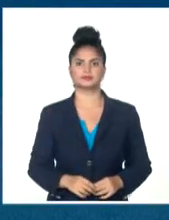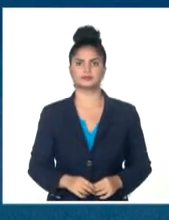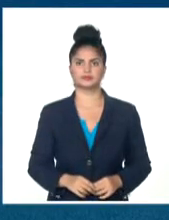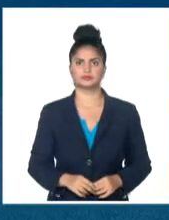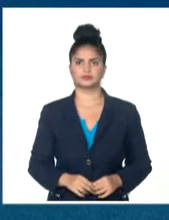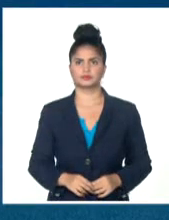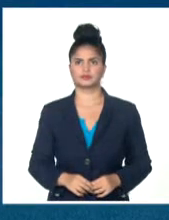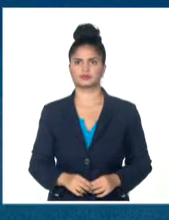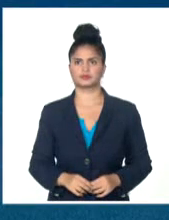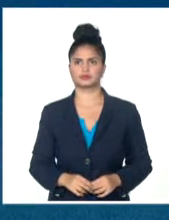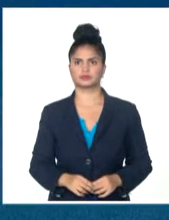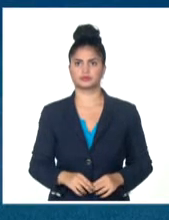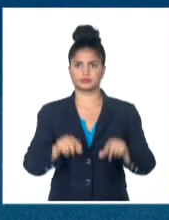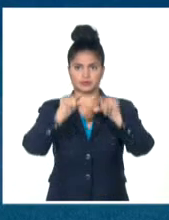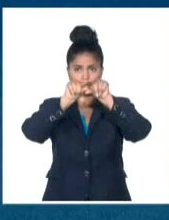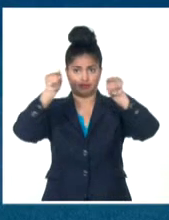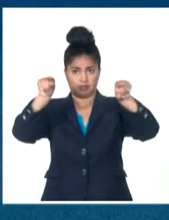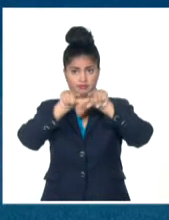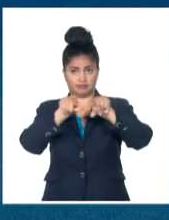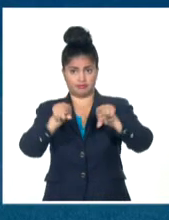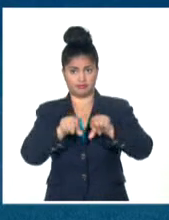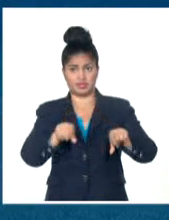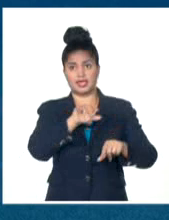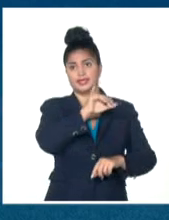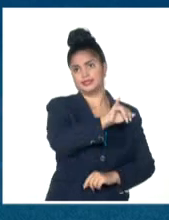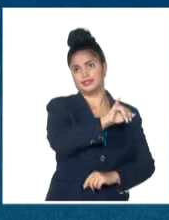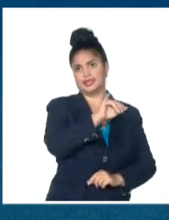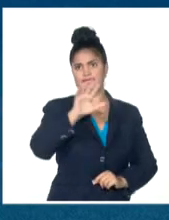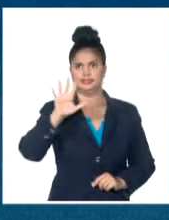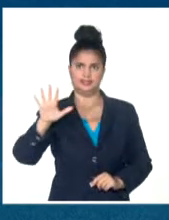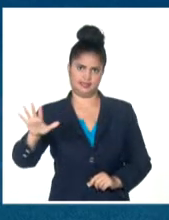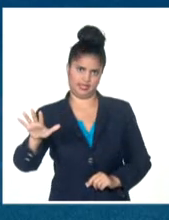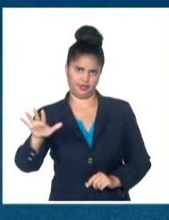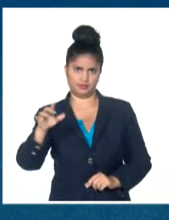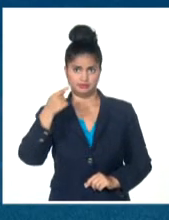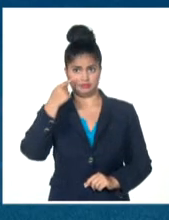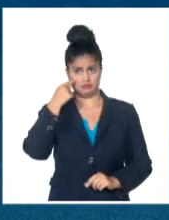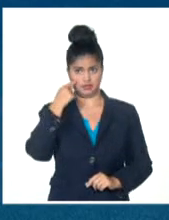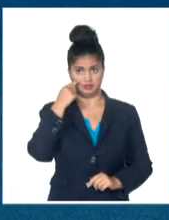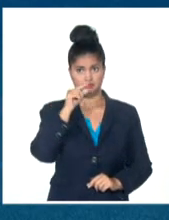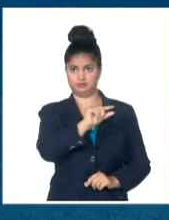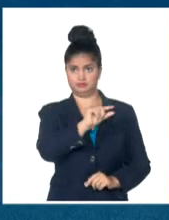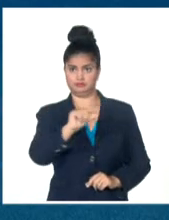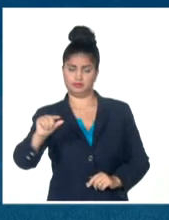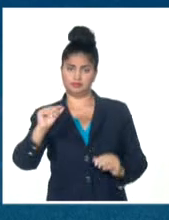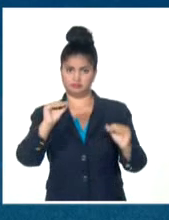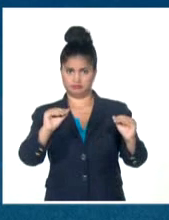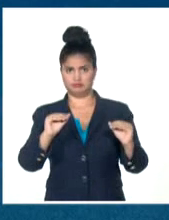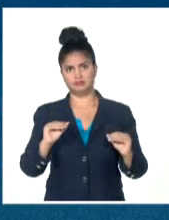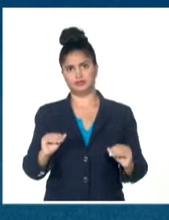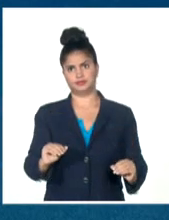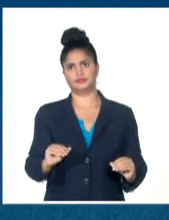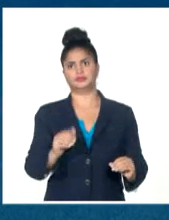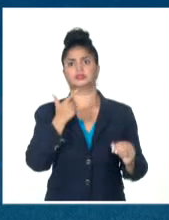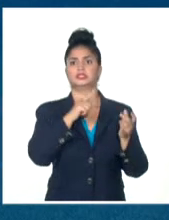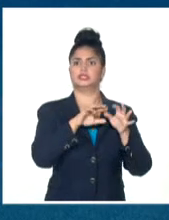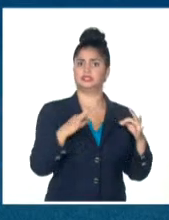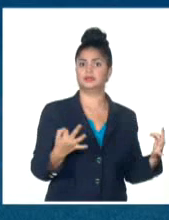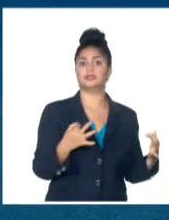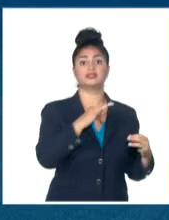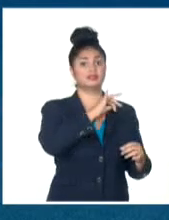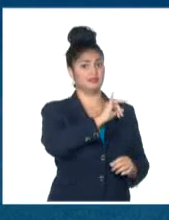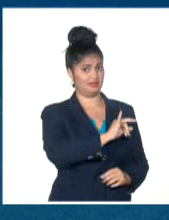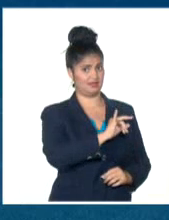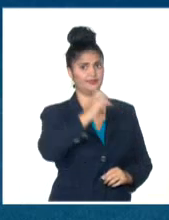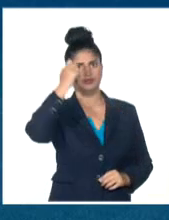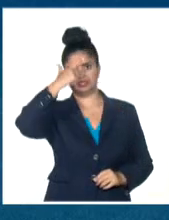Los cocodrilos se impusieron 6-5. El emergente Moisés Esquerré decidió con fly de sacrificio en el noveno. Artemisa logró triunfo sobre